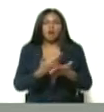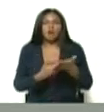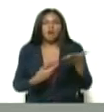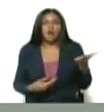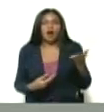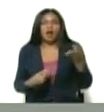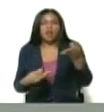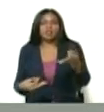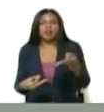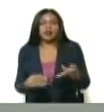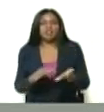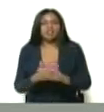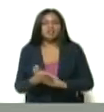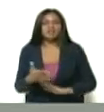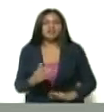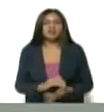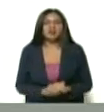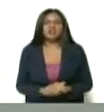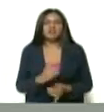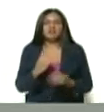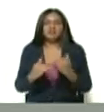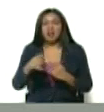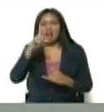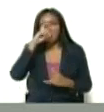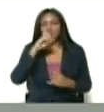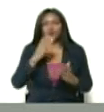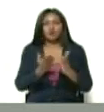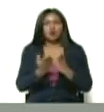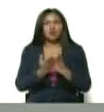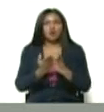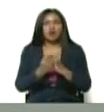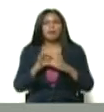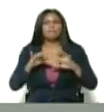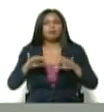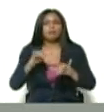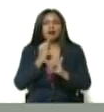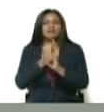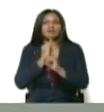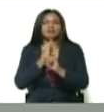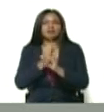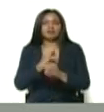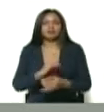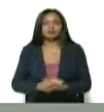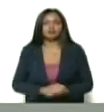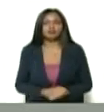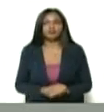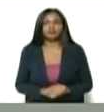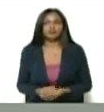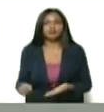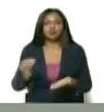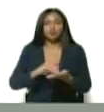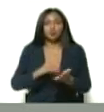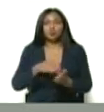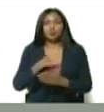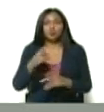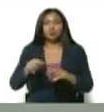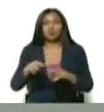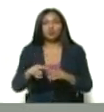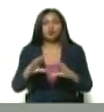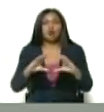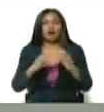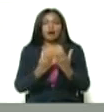a consulta es terminar el año escolar online. No vuelven los muchachos a